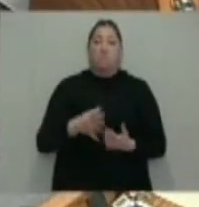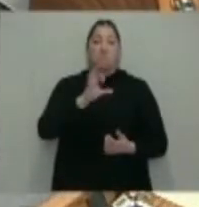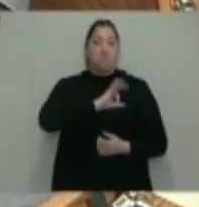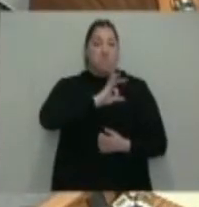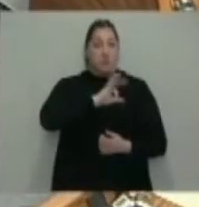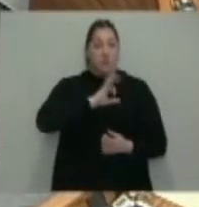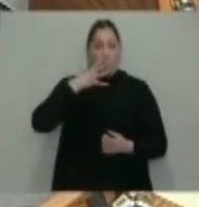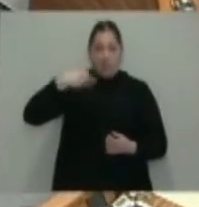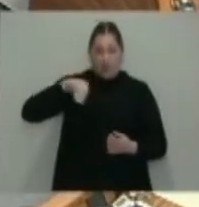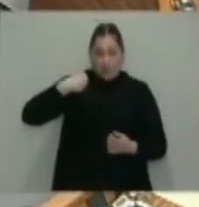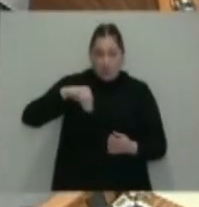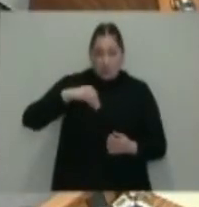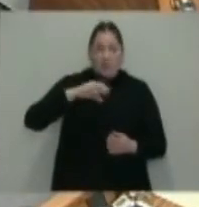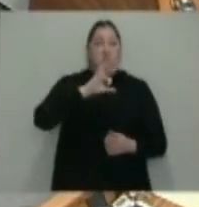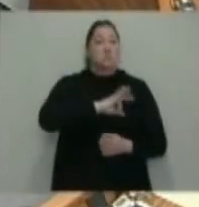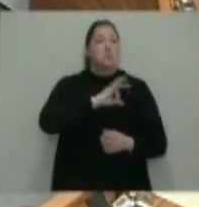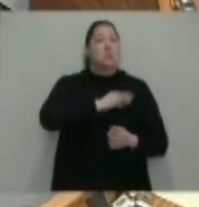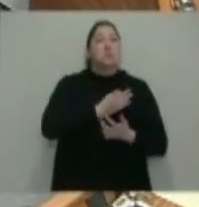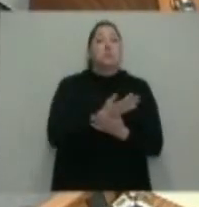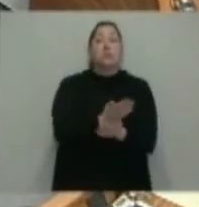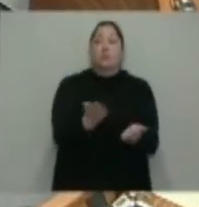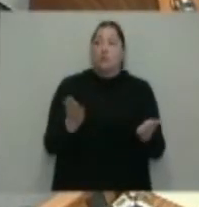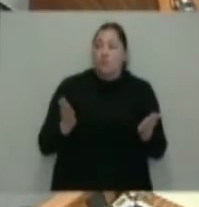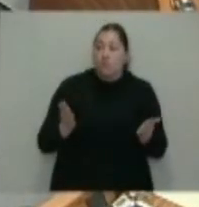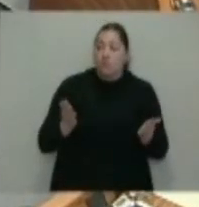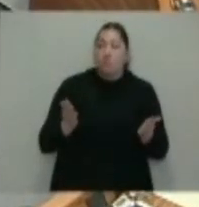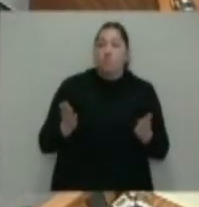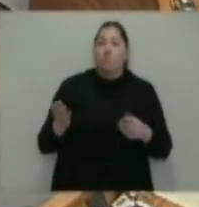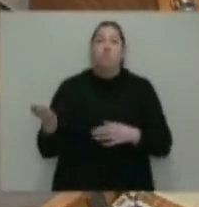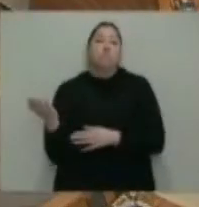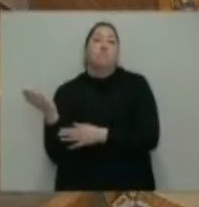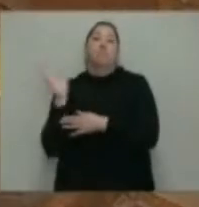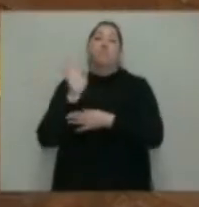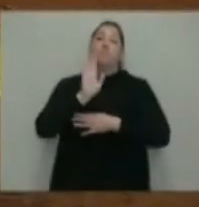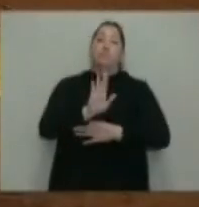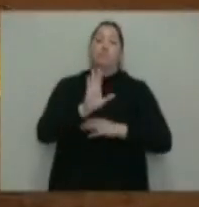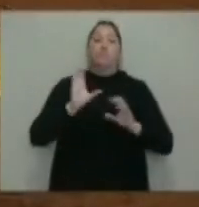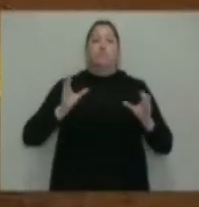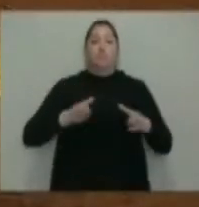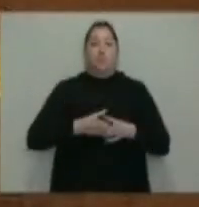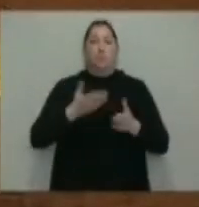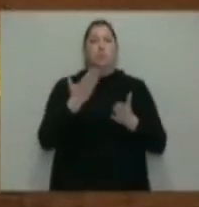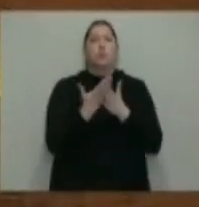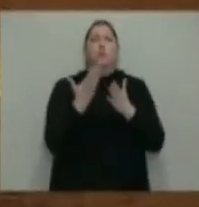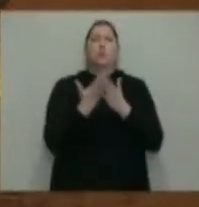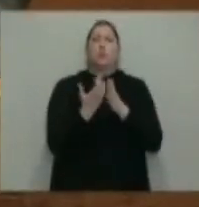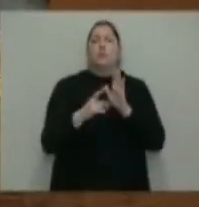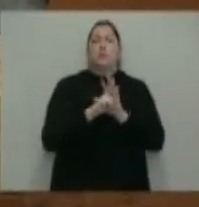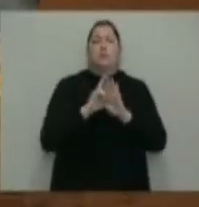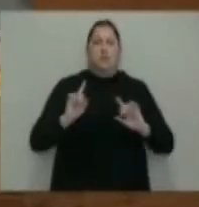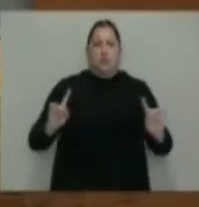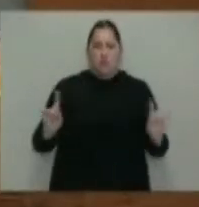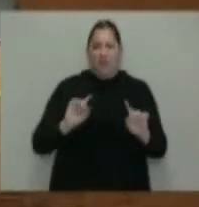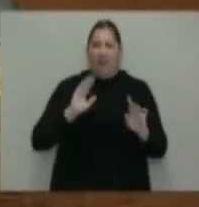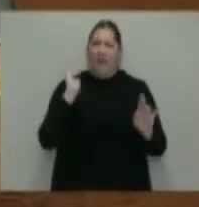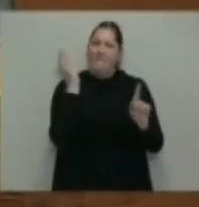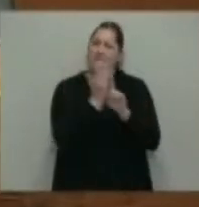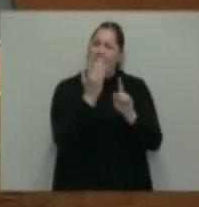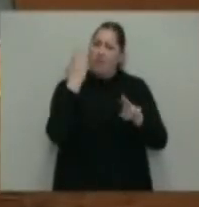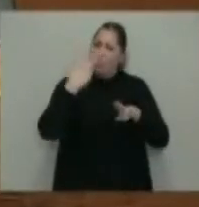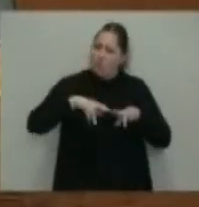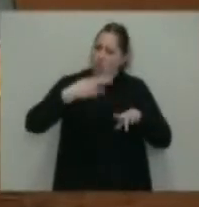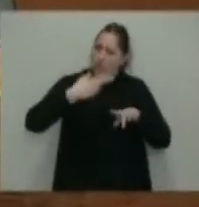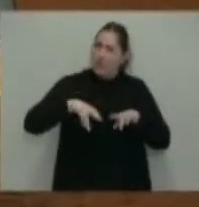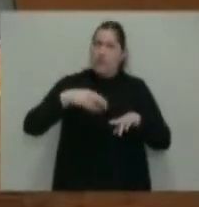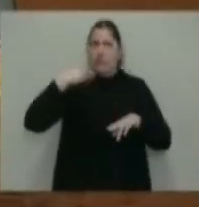Señor presidente, señorías, traemos a esta Cámara una proposición no de ley que afecta a una de las políticas